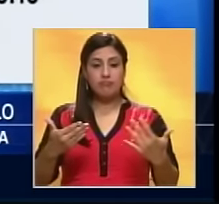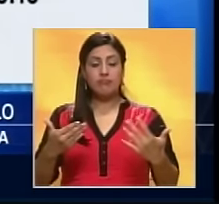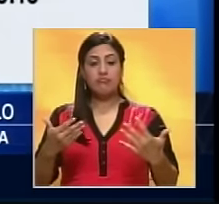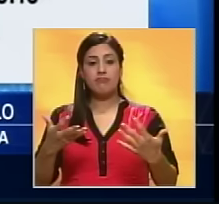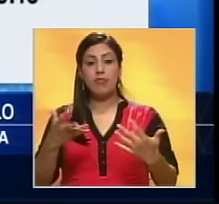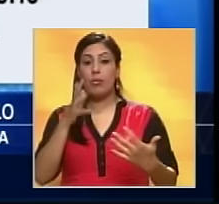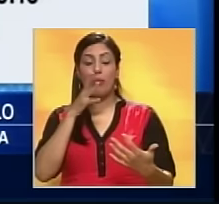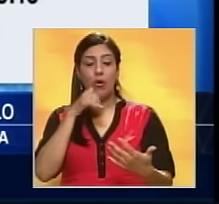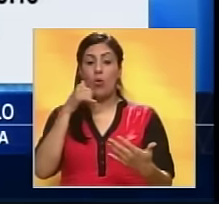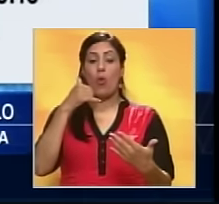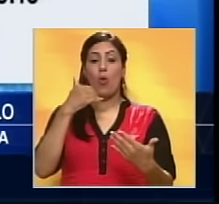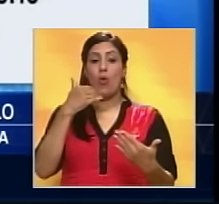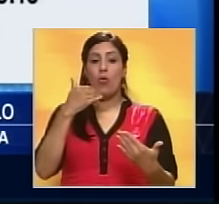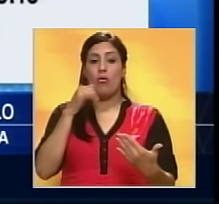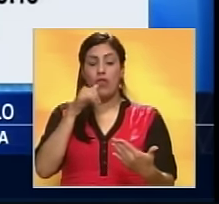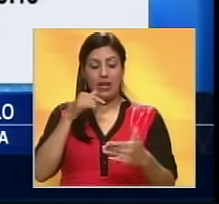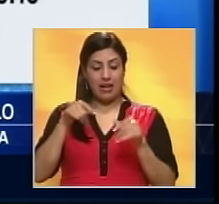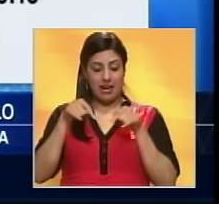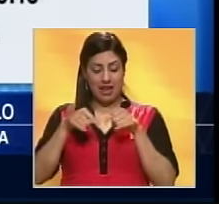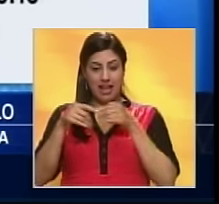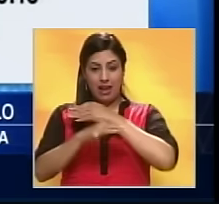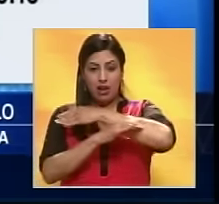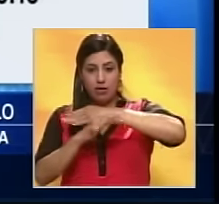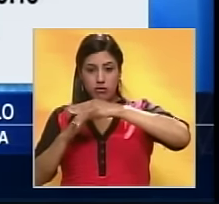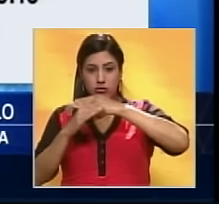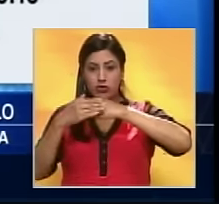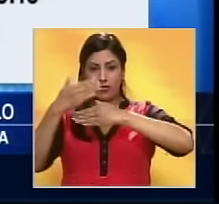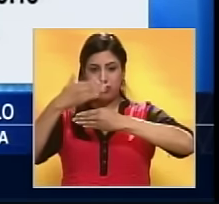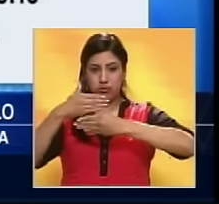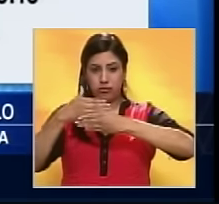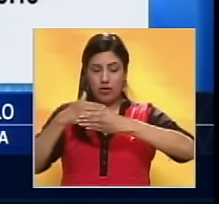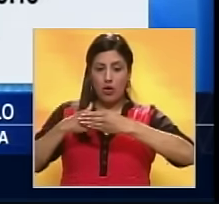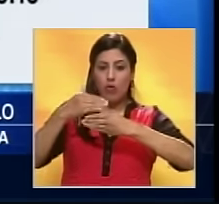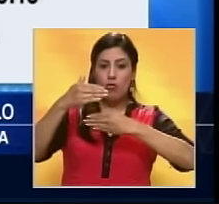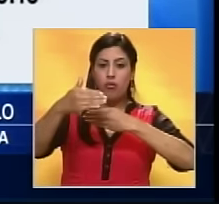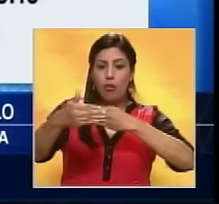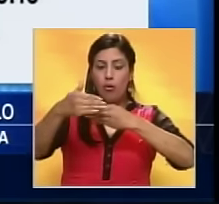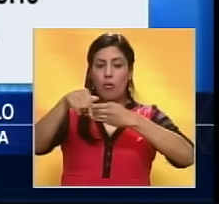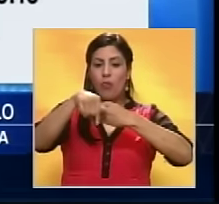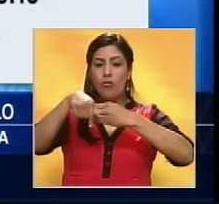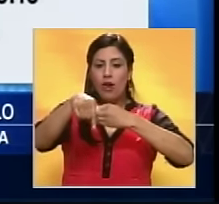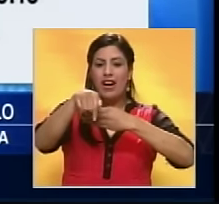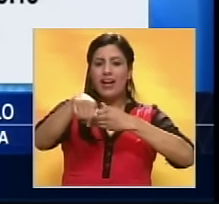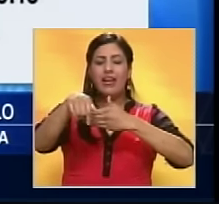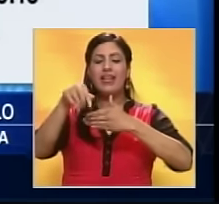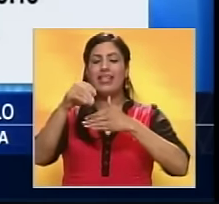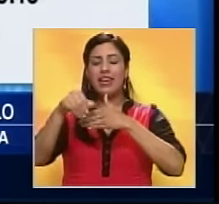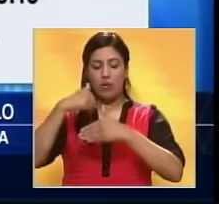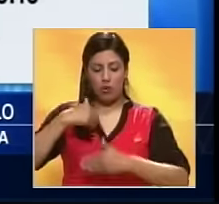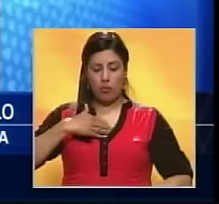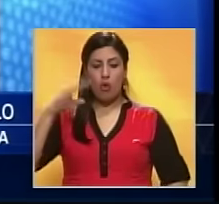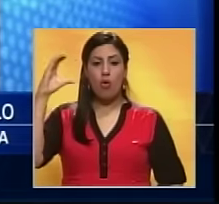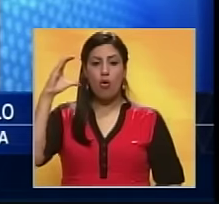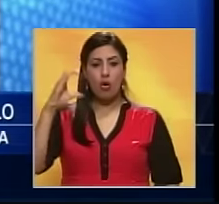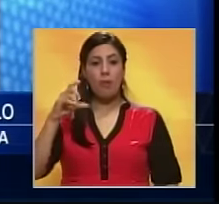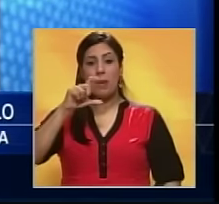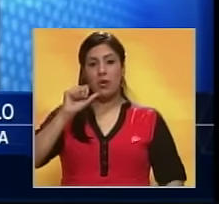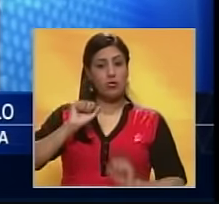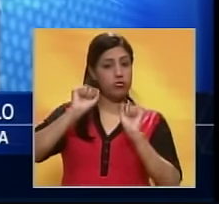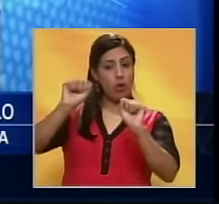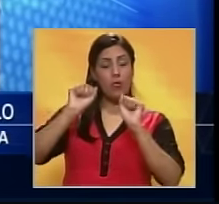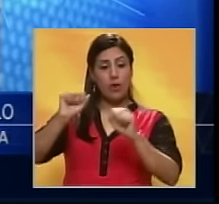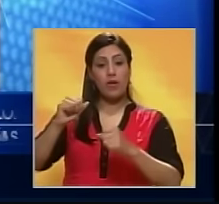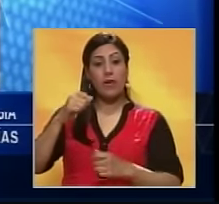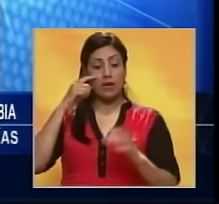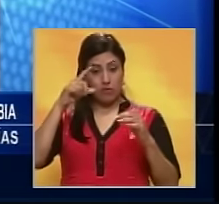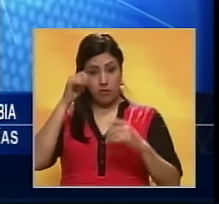sin percatarse, cruzan el sector fronterizo hacia nuestro territorio colombiano. Como se observa en